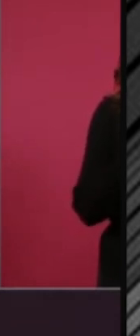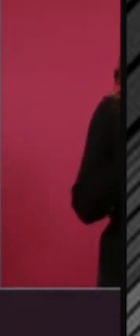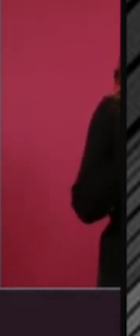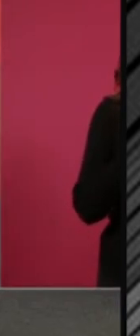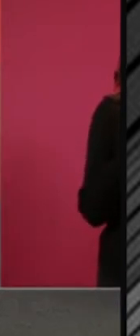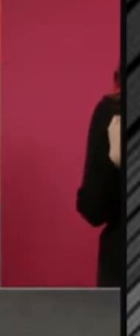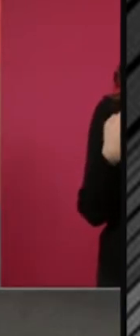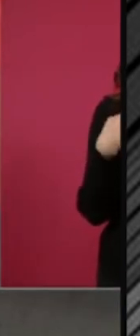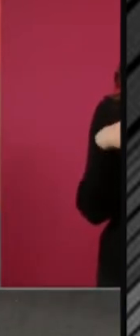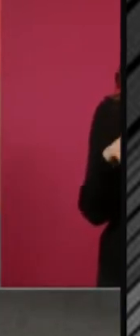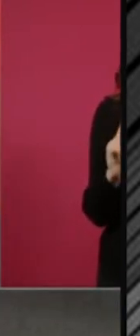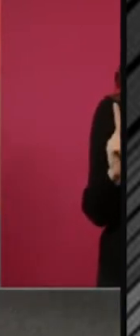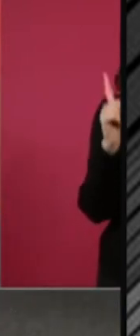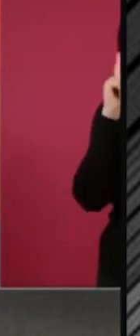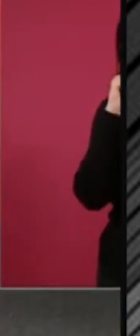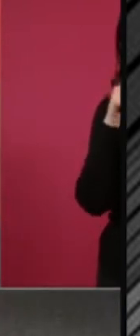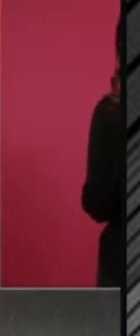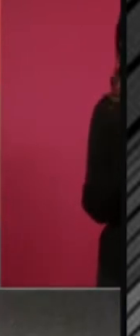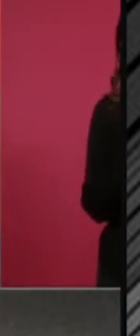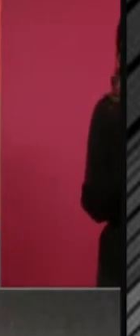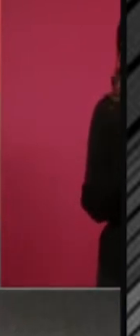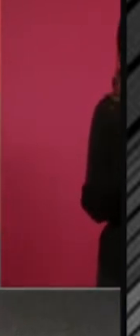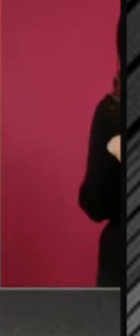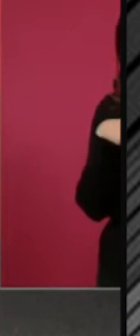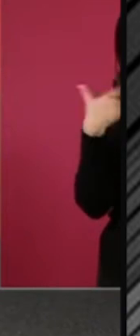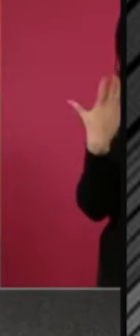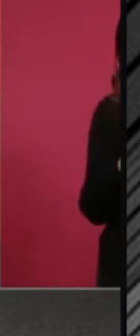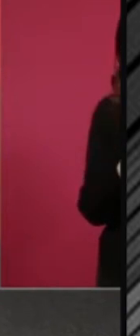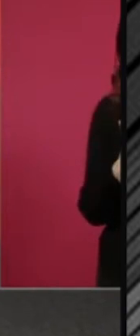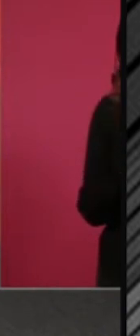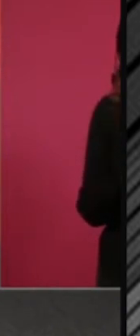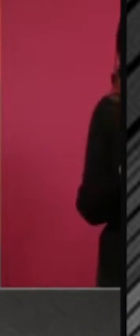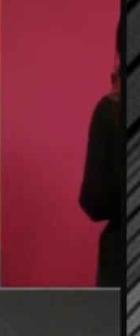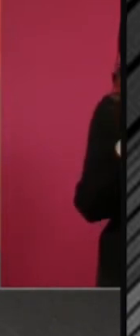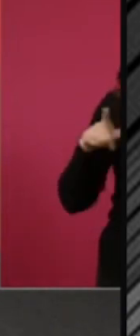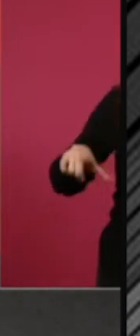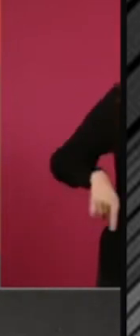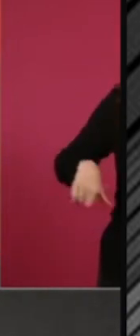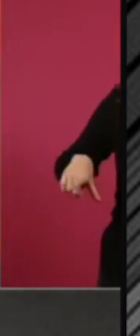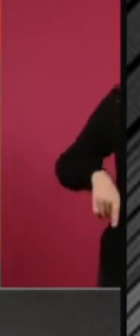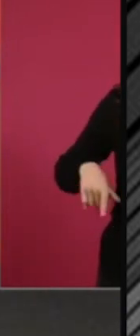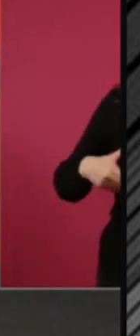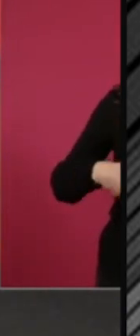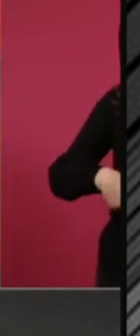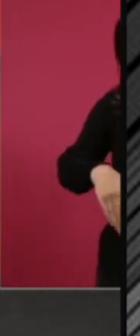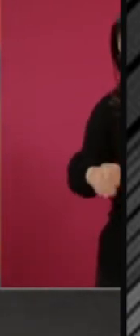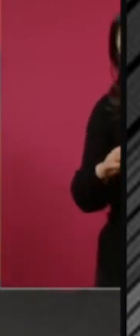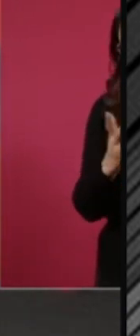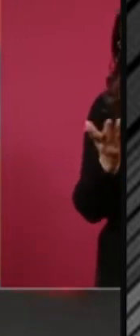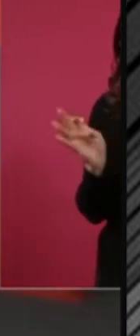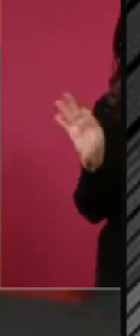revelaciones al presidente López Obrador de Alito Moreno y del caso Colosio. Recordemos que este